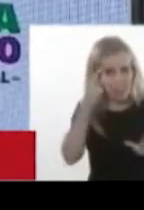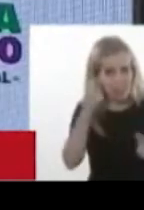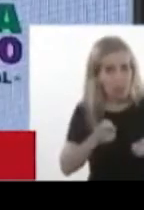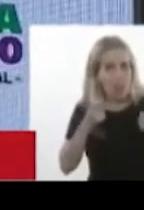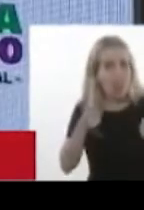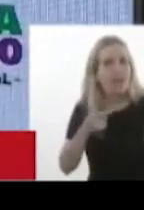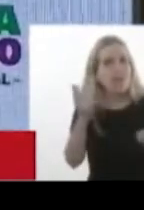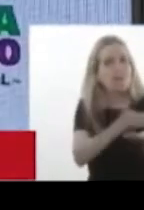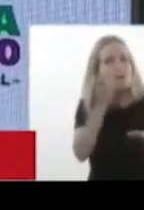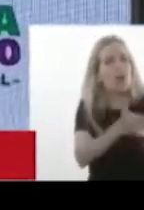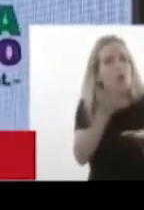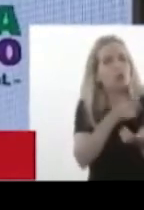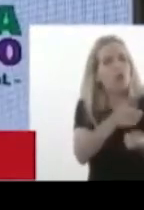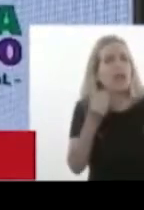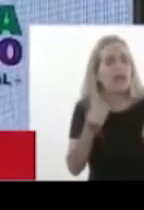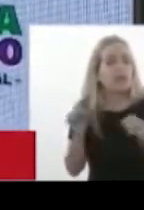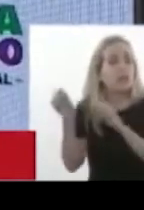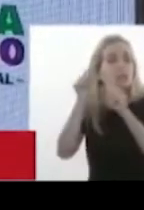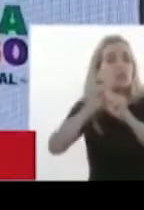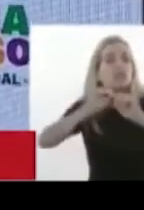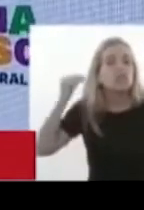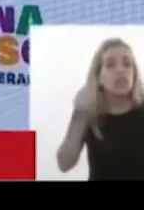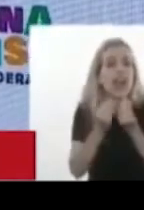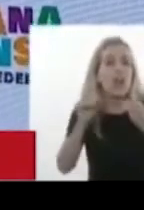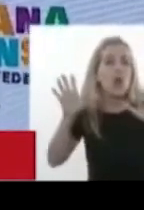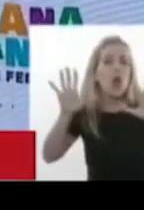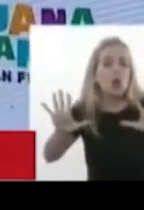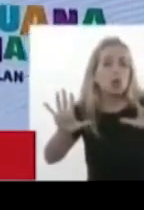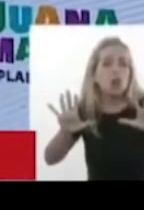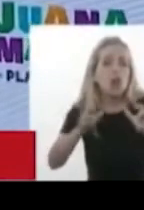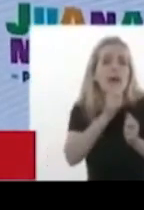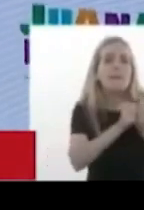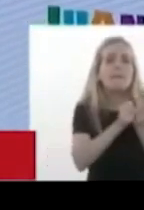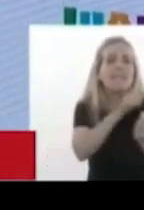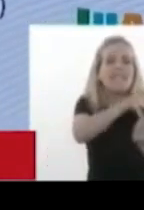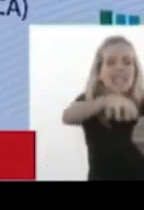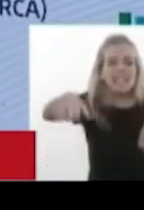computadoras en 8 empresas argentinas. Aquí hay una, hay 7 más.